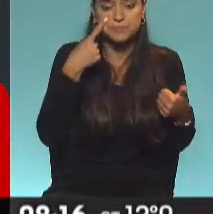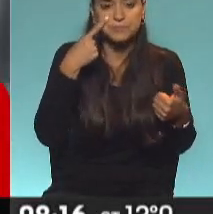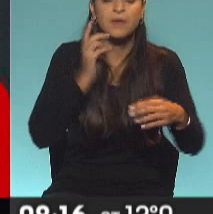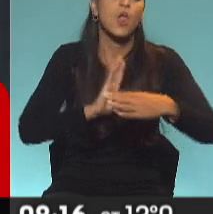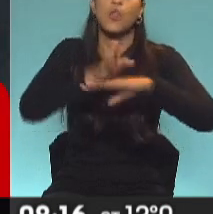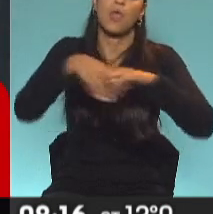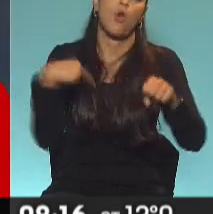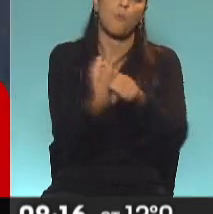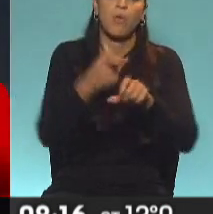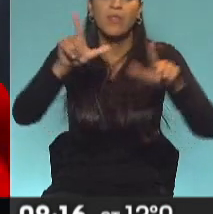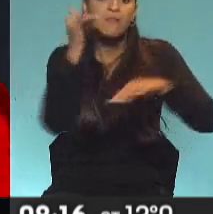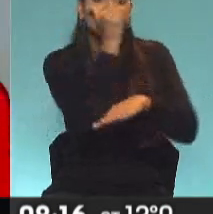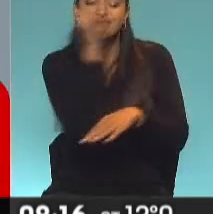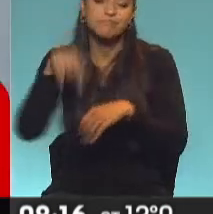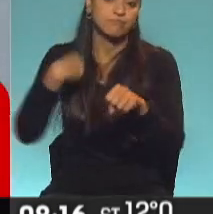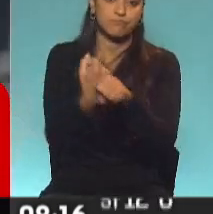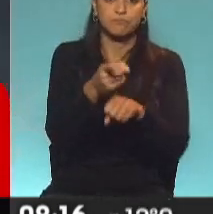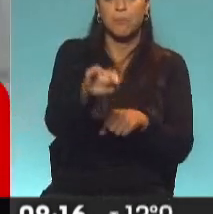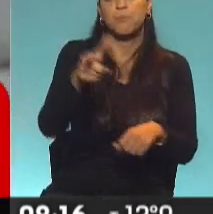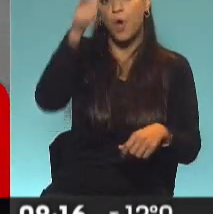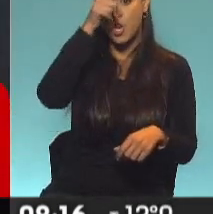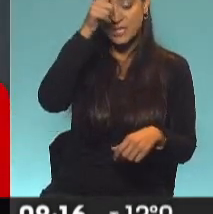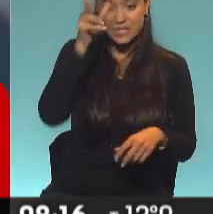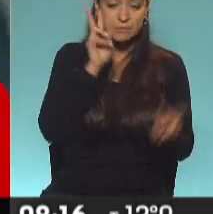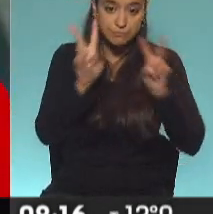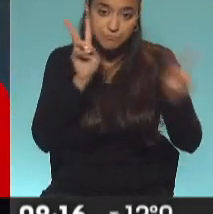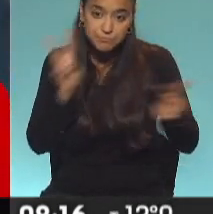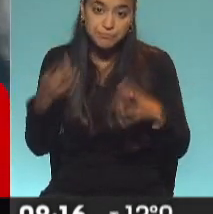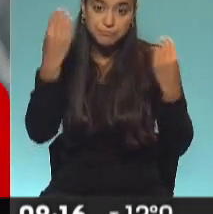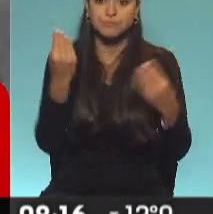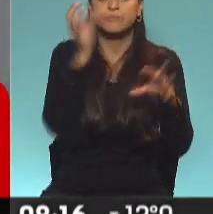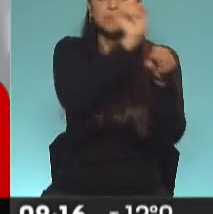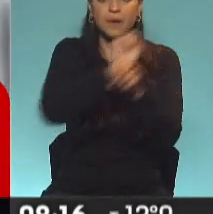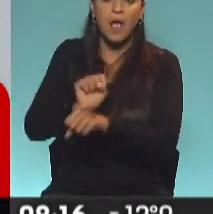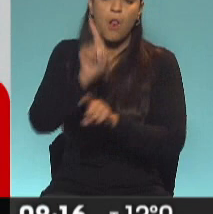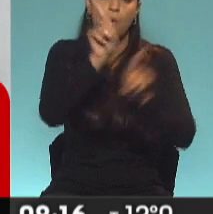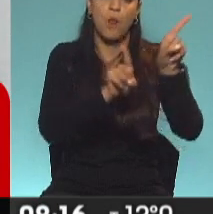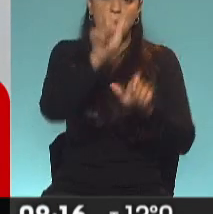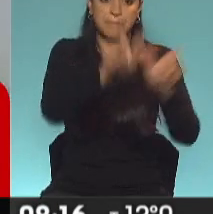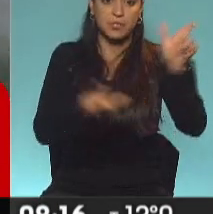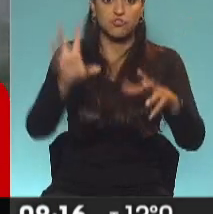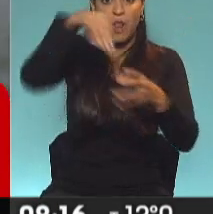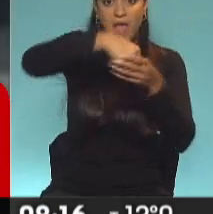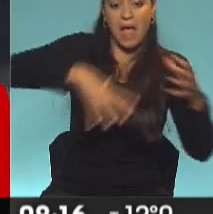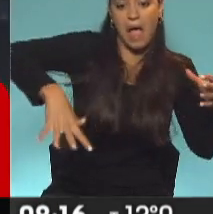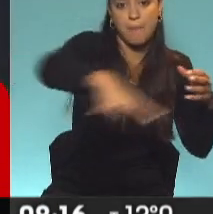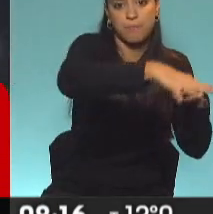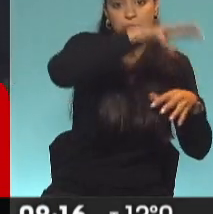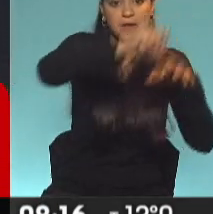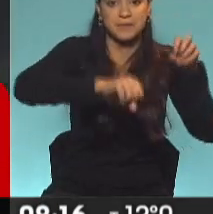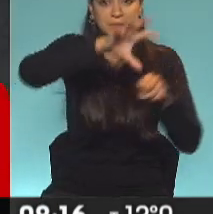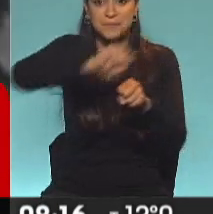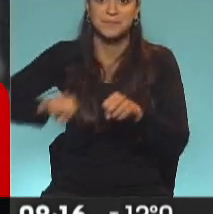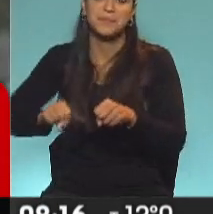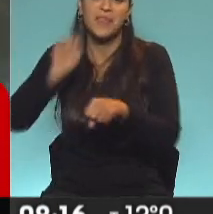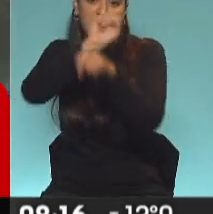¿no? Claro. El momento en el que la policía bonaerense lleva detenidas a algunas de las personas que estaban en el interior del terreno, que